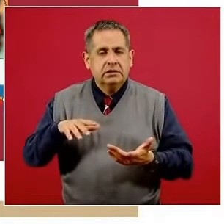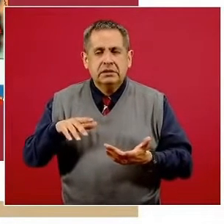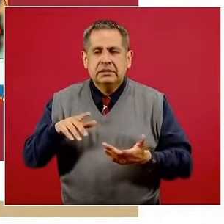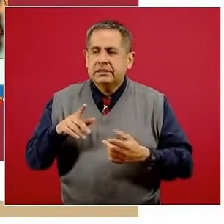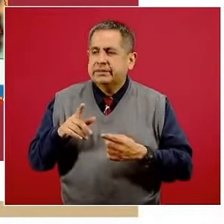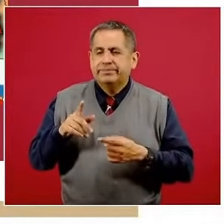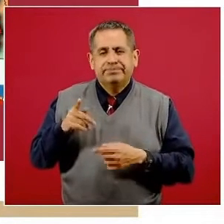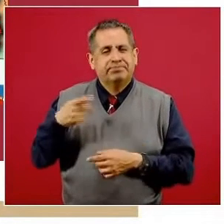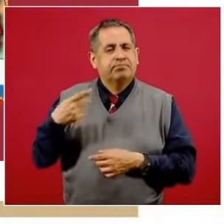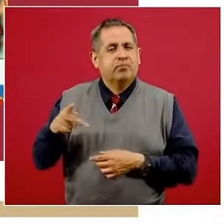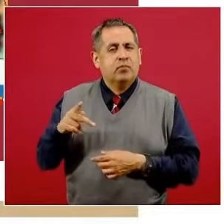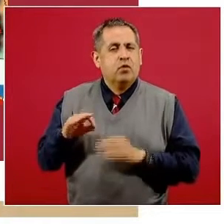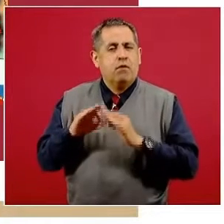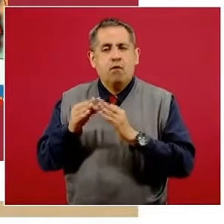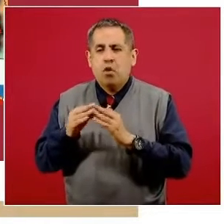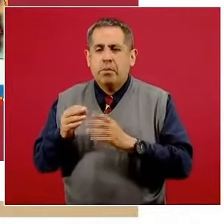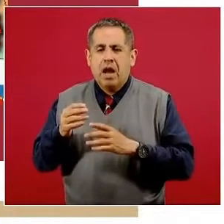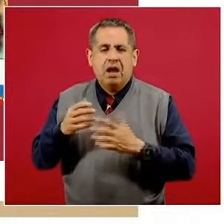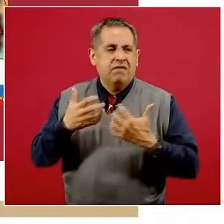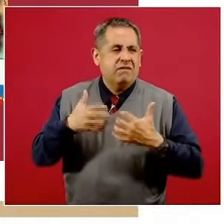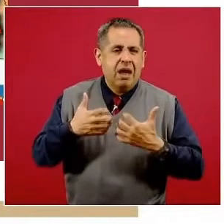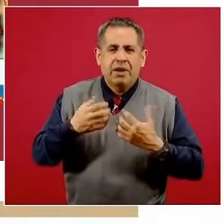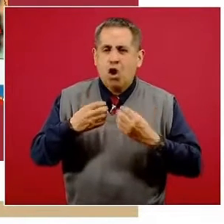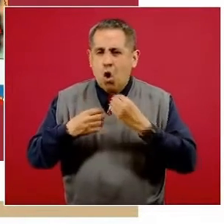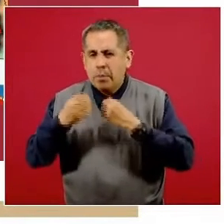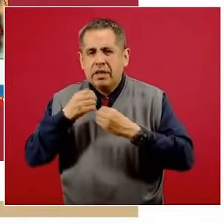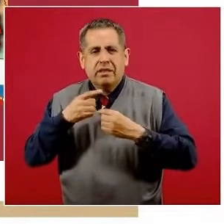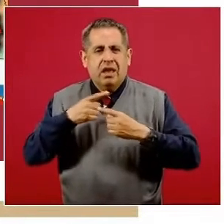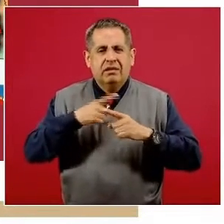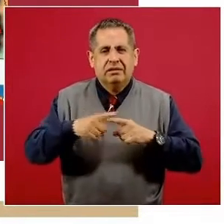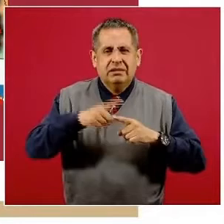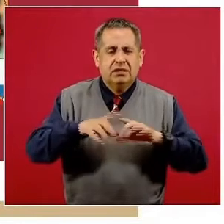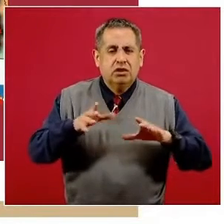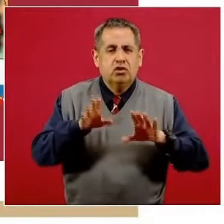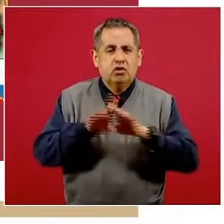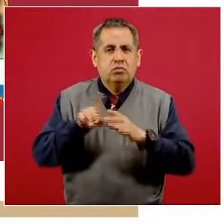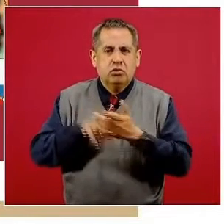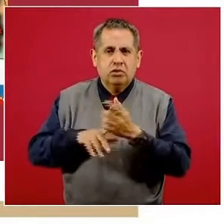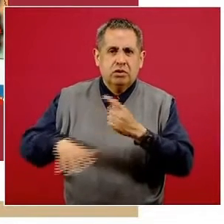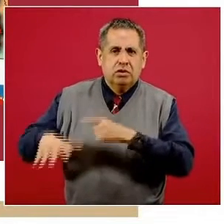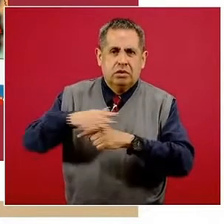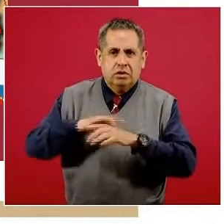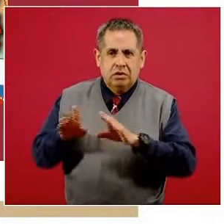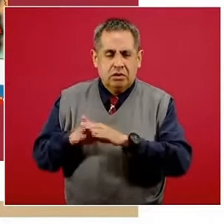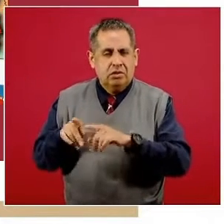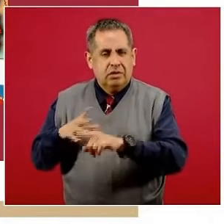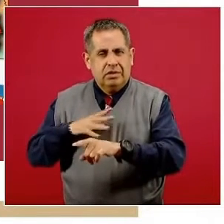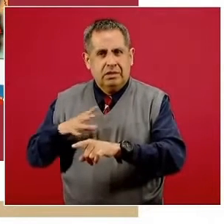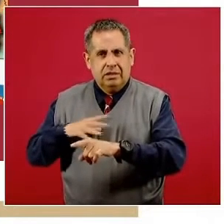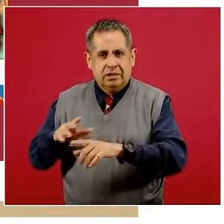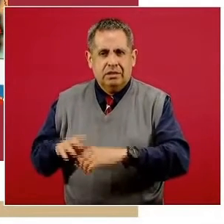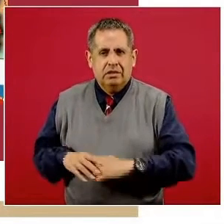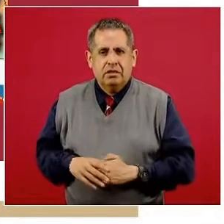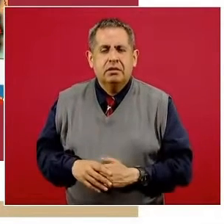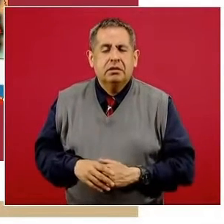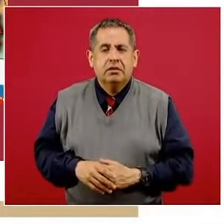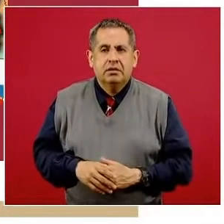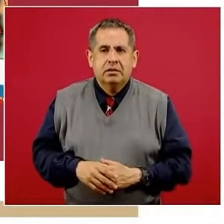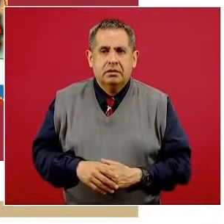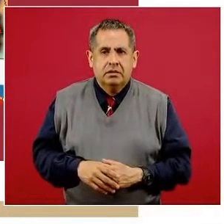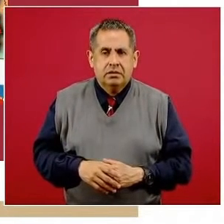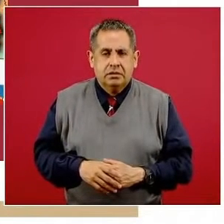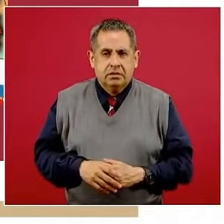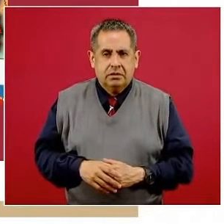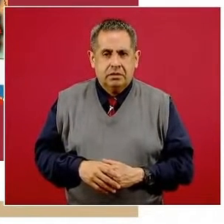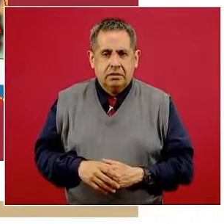por el tipo de desarrollo industrial, agrícola y también en general, están expuestas a mayores tóxicos. Y es